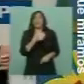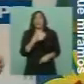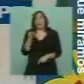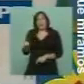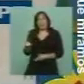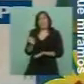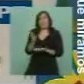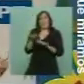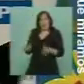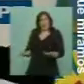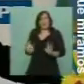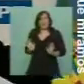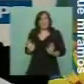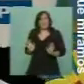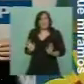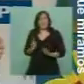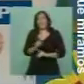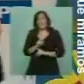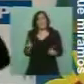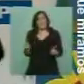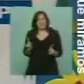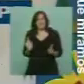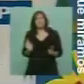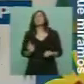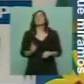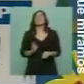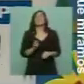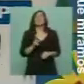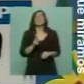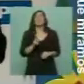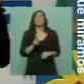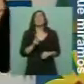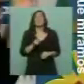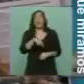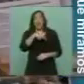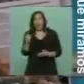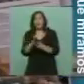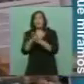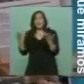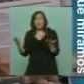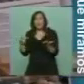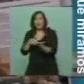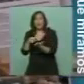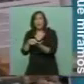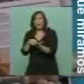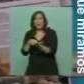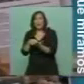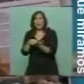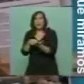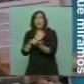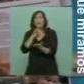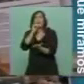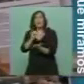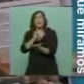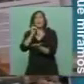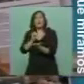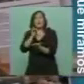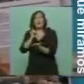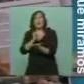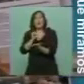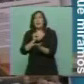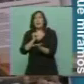y luego la otra nota que habla de a ver permítanme el relato